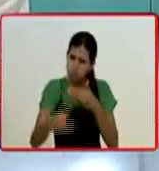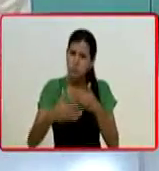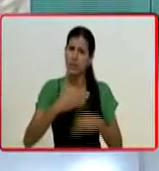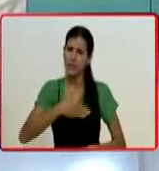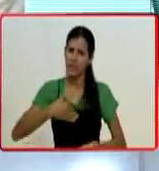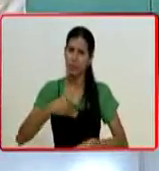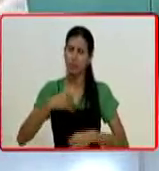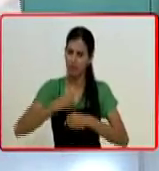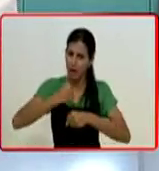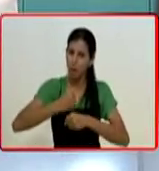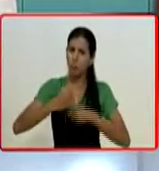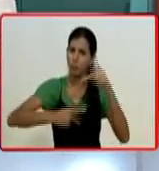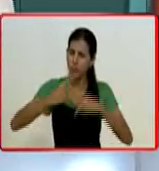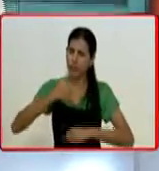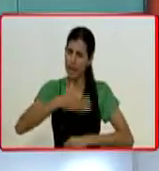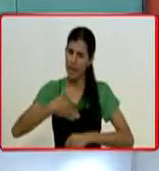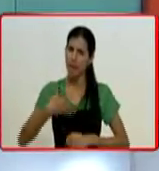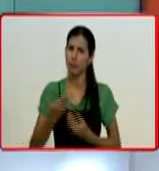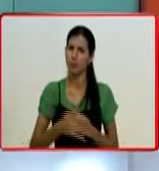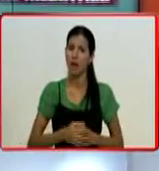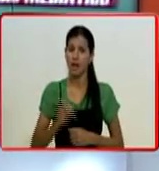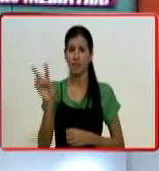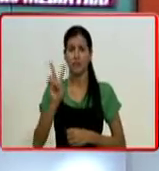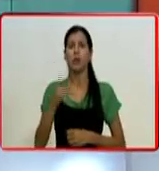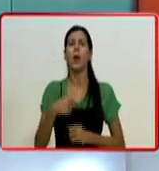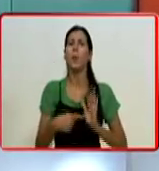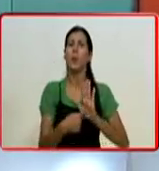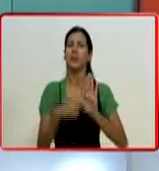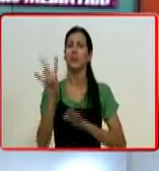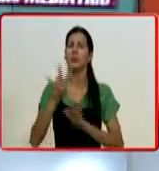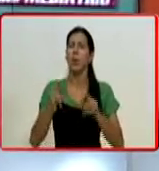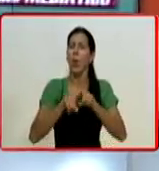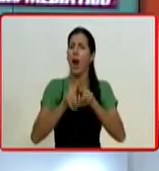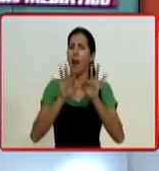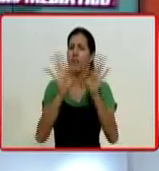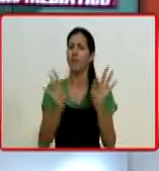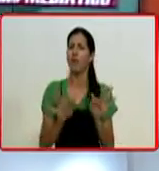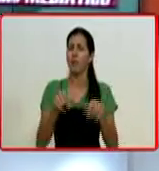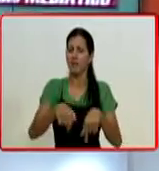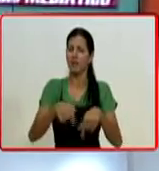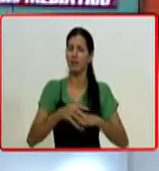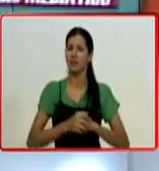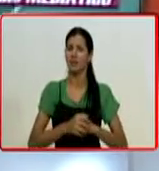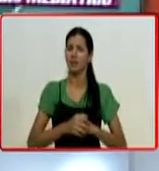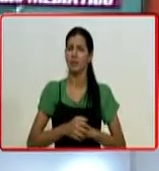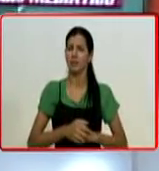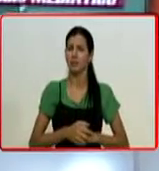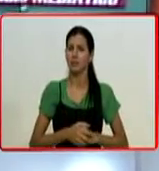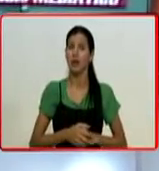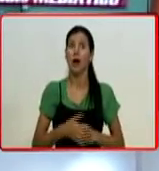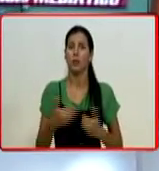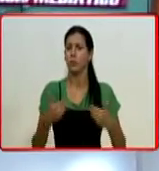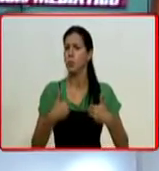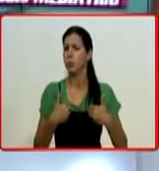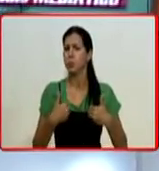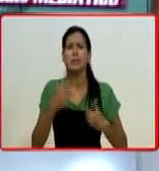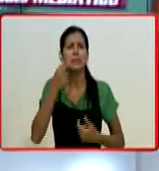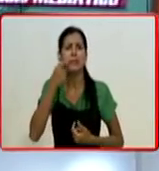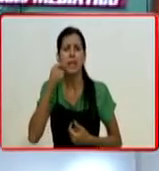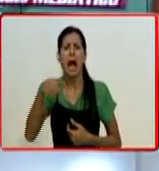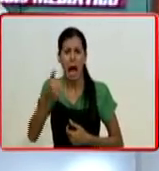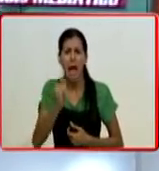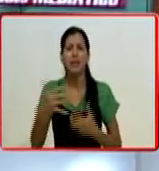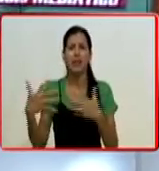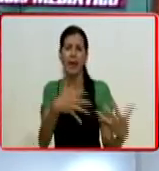producir, a nuestro país se nos está vendiendo como un país en el cual se vive nada más y nada menos que una